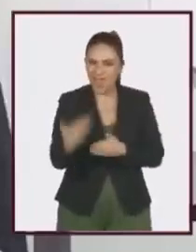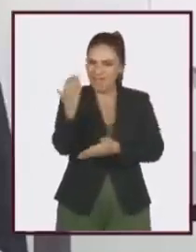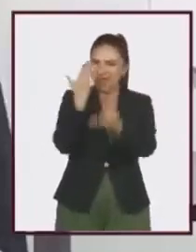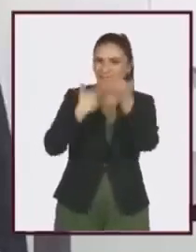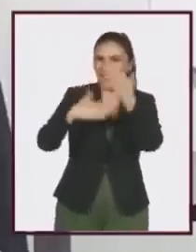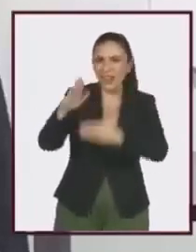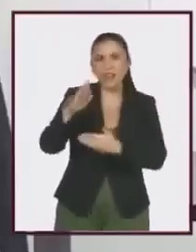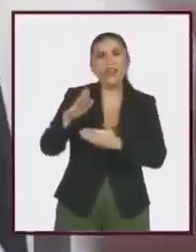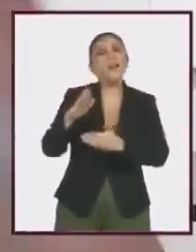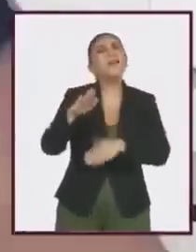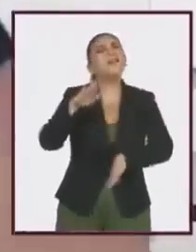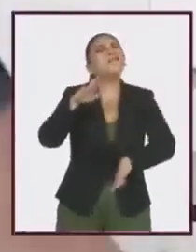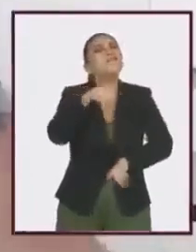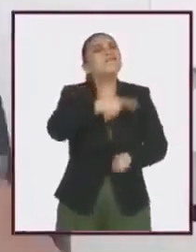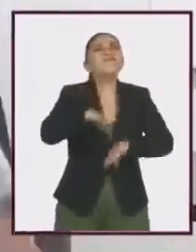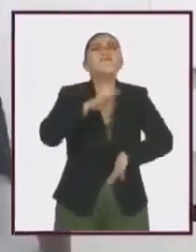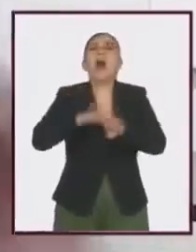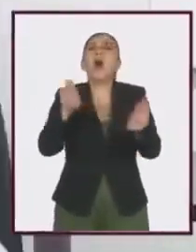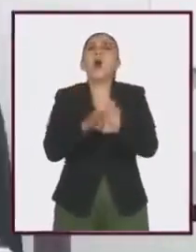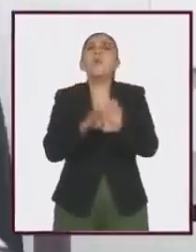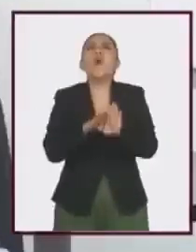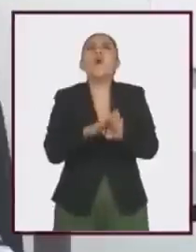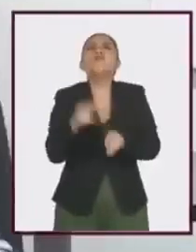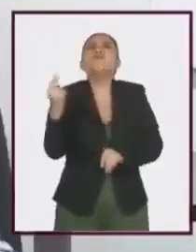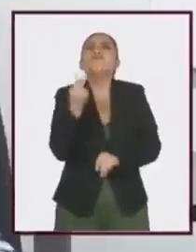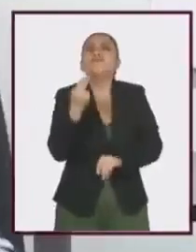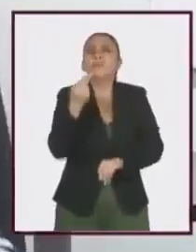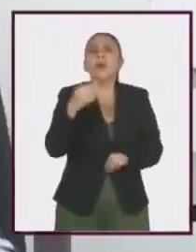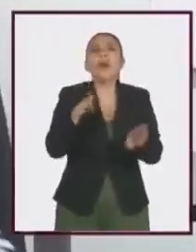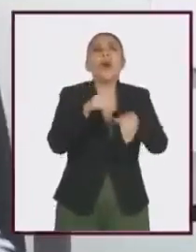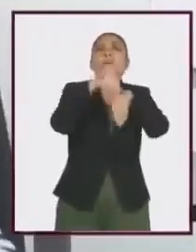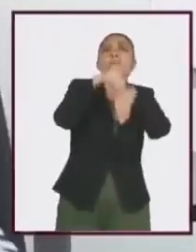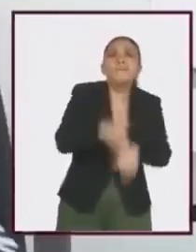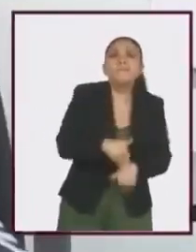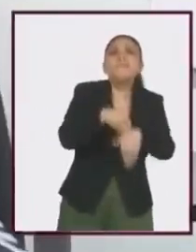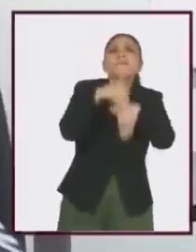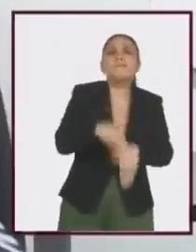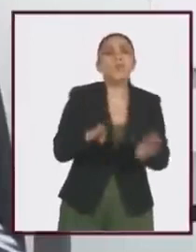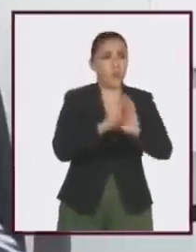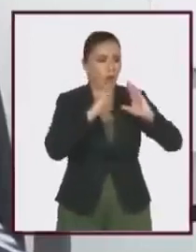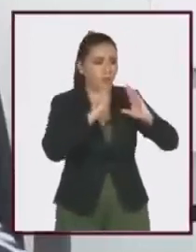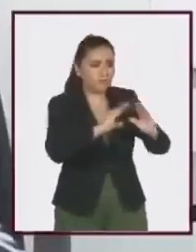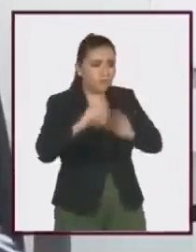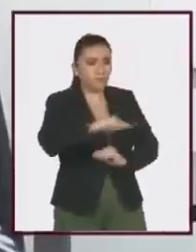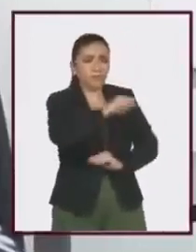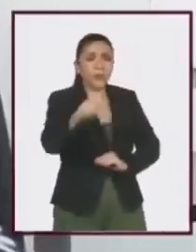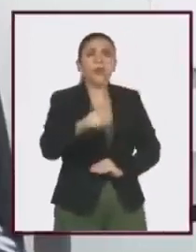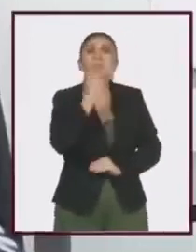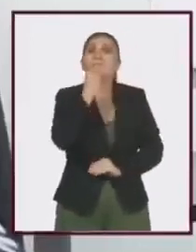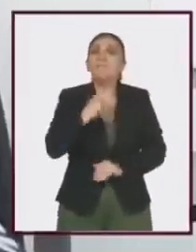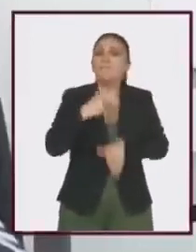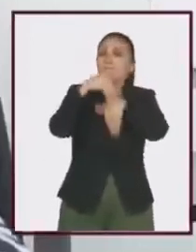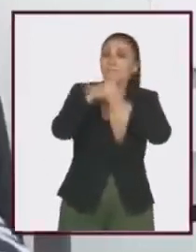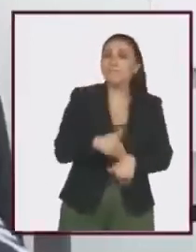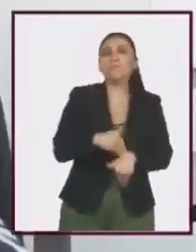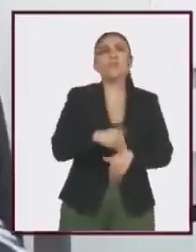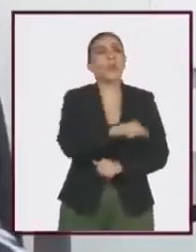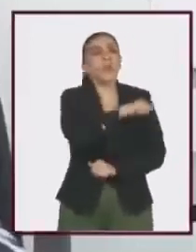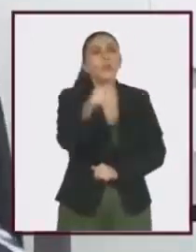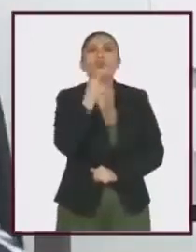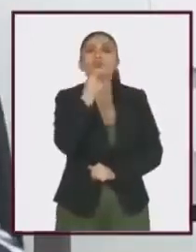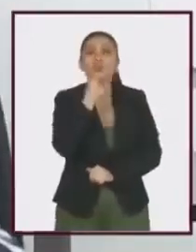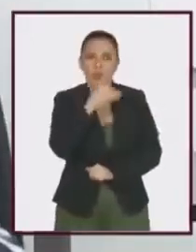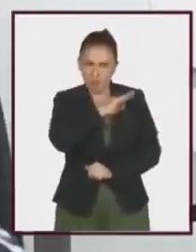venido desarrollando más procesos de instrucción formal, ¿no? En donde al niño no se le da